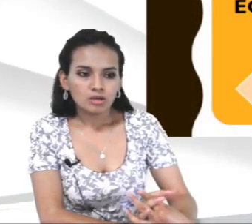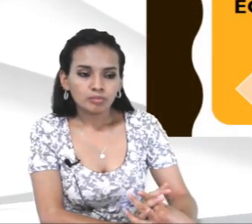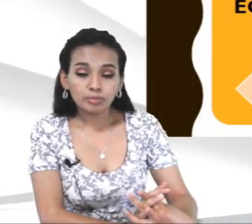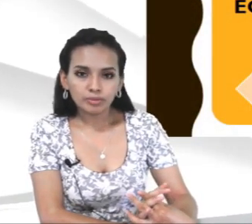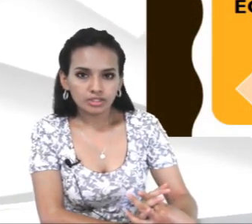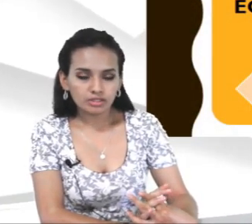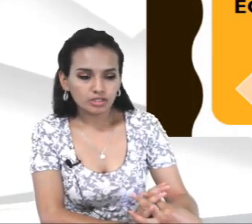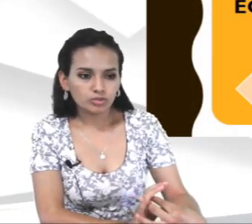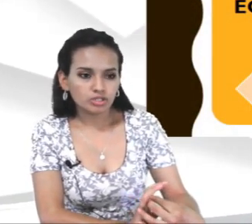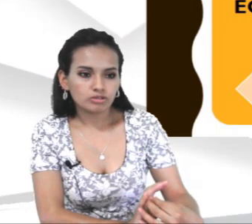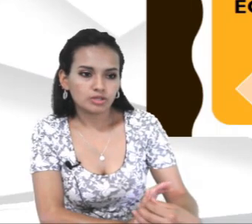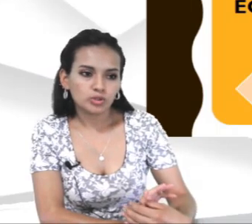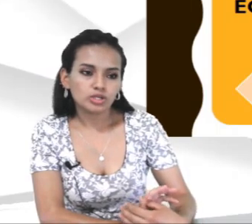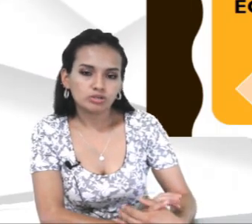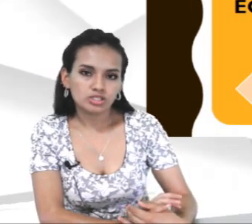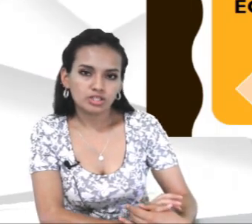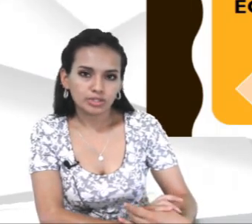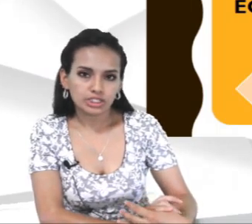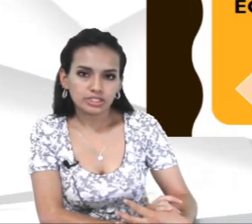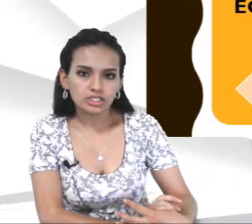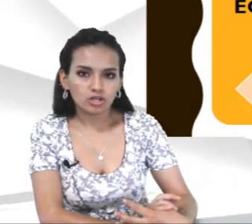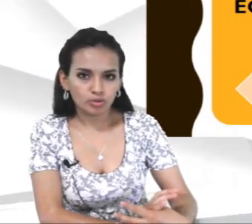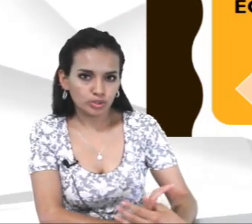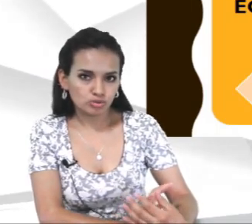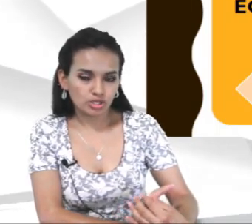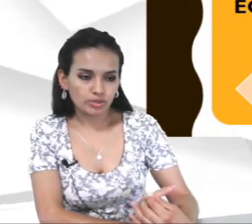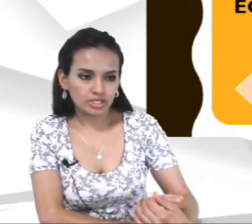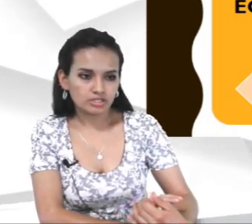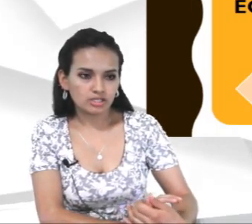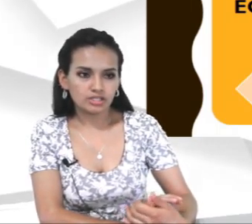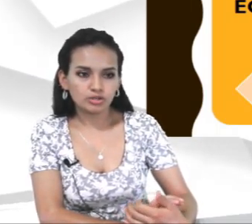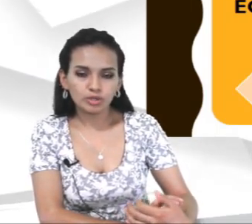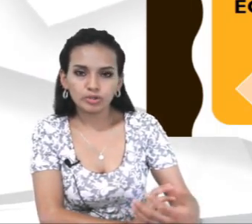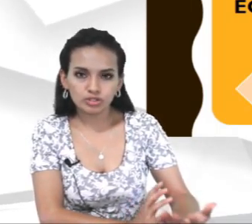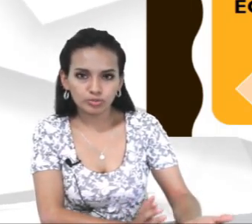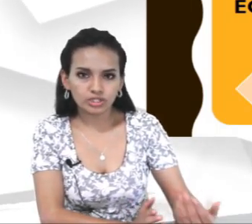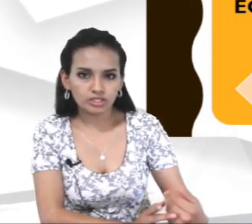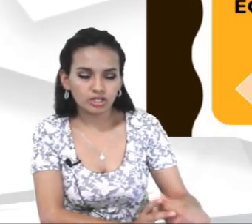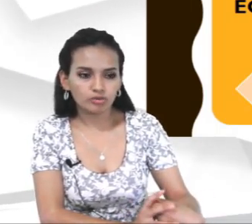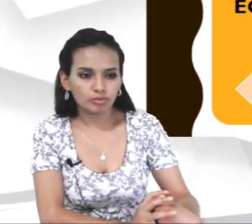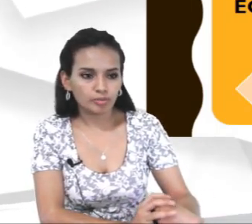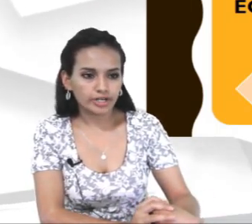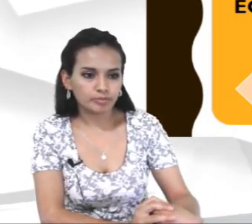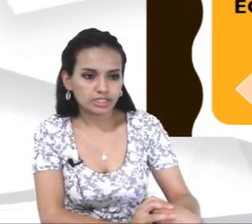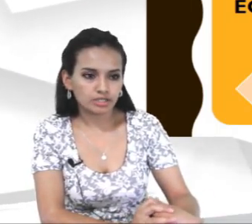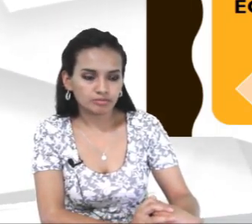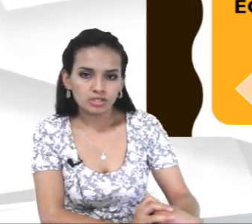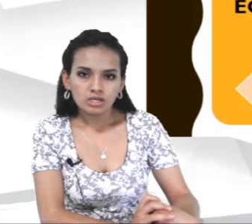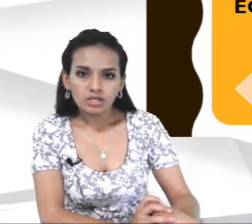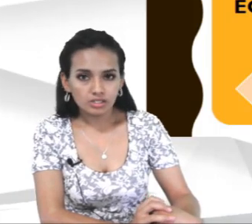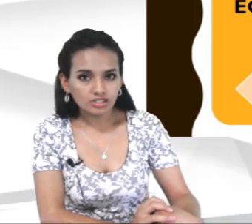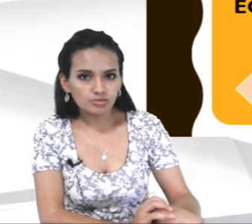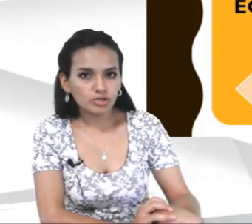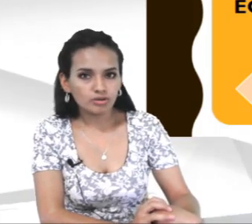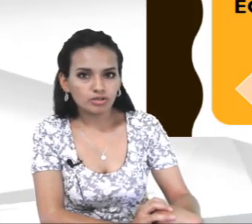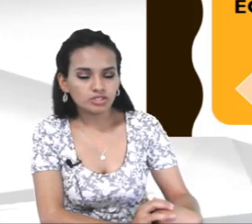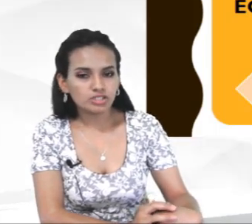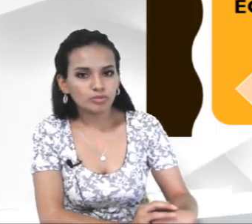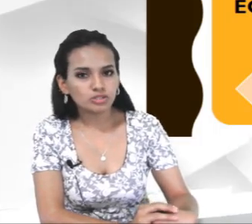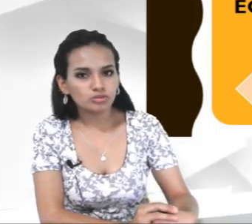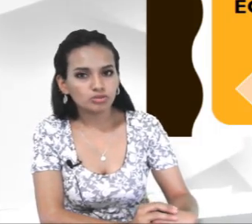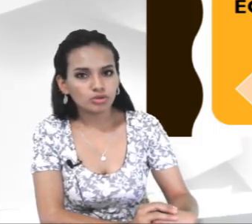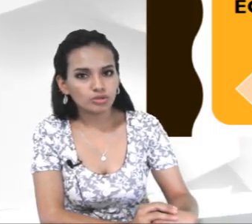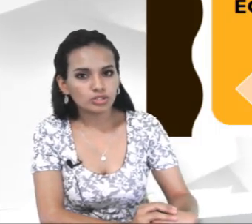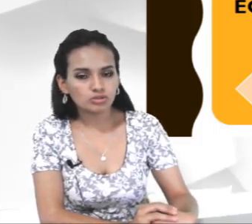primeramente tenemos el concepto de ecosistemas ya lo hemos estudiado en gracias anteriores pero es importante que lo volvamos a repasar y decimos que los